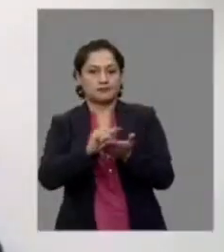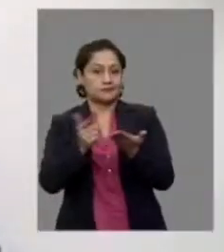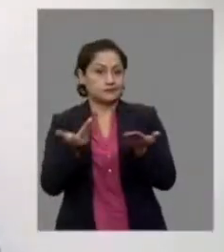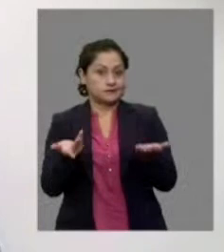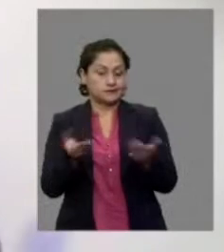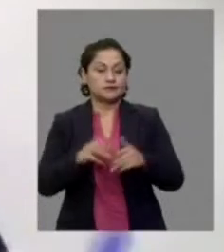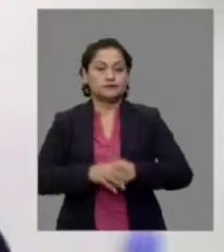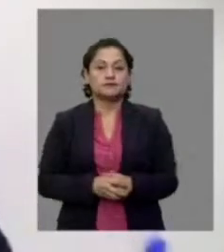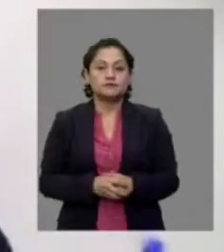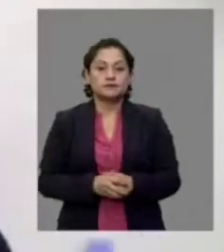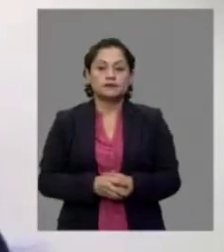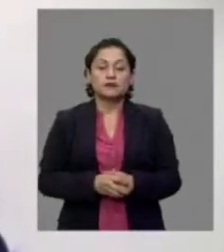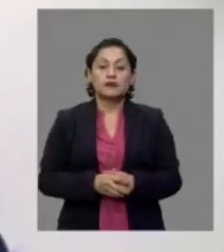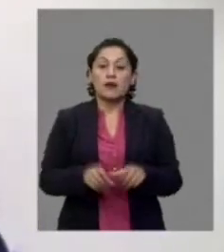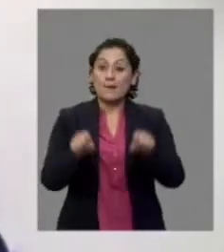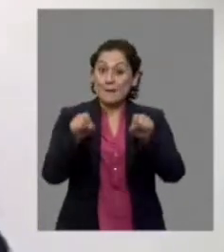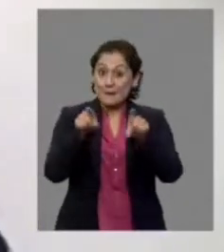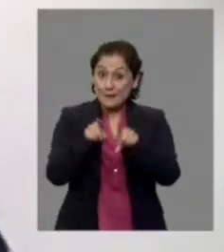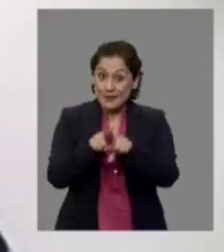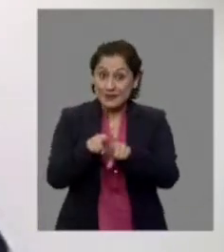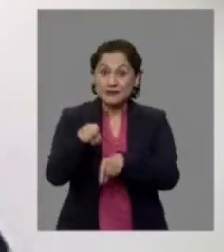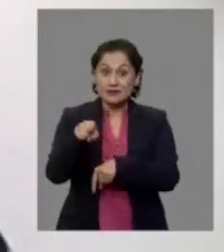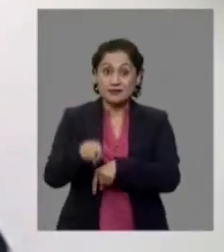Sí, y la implicación